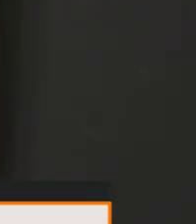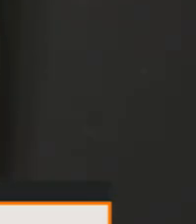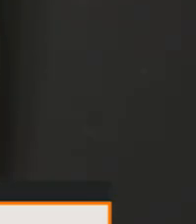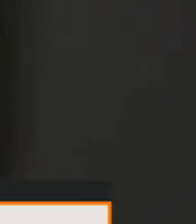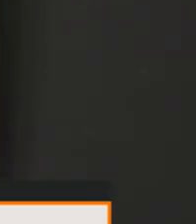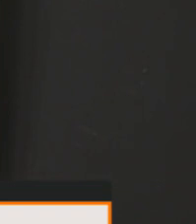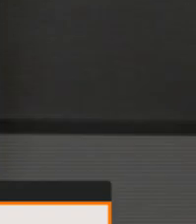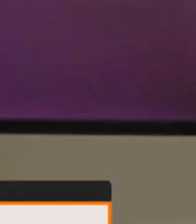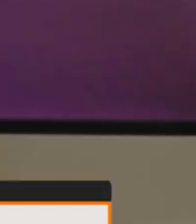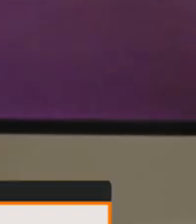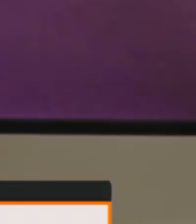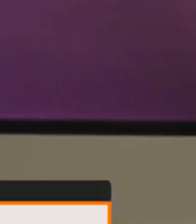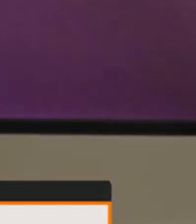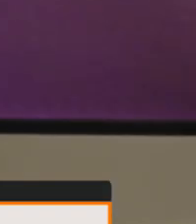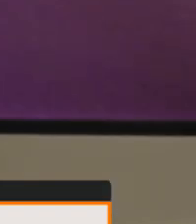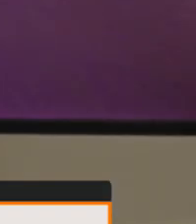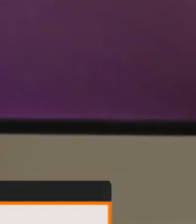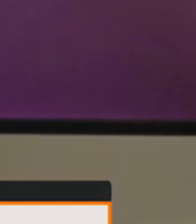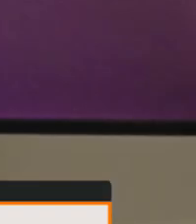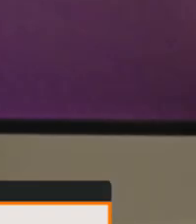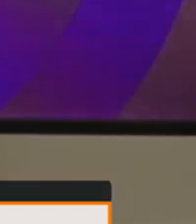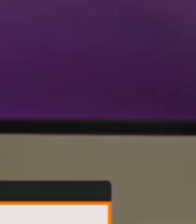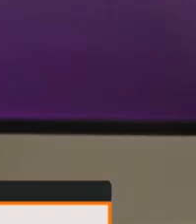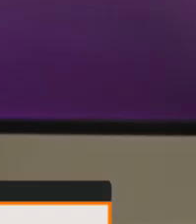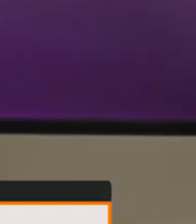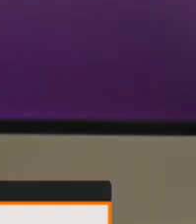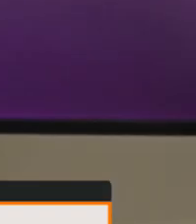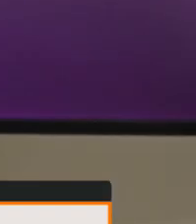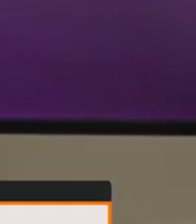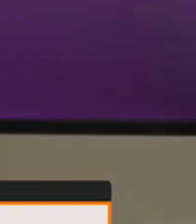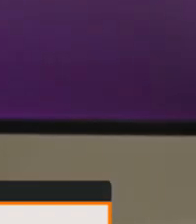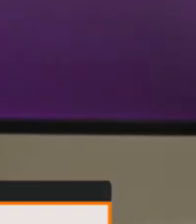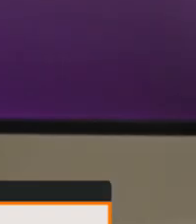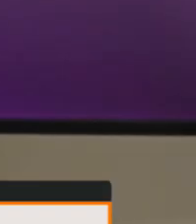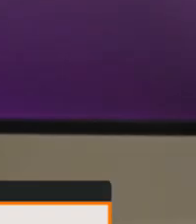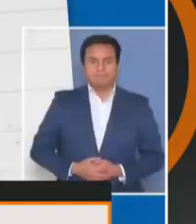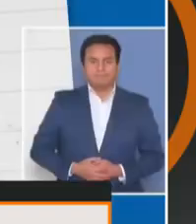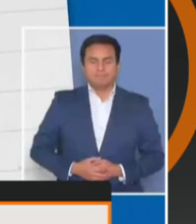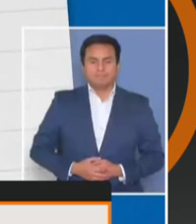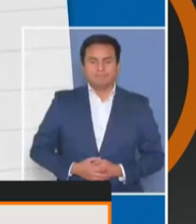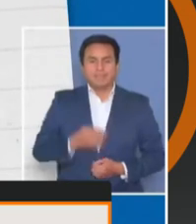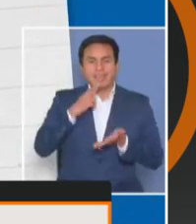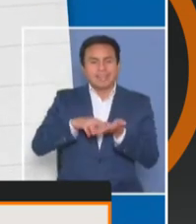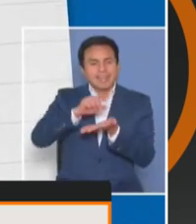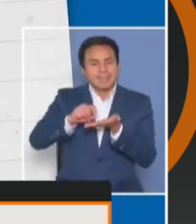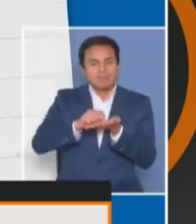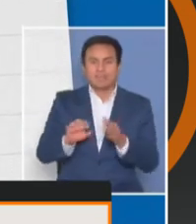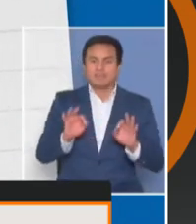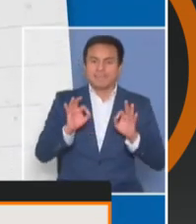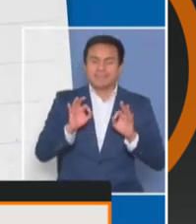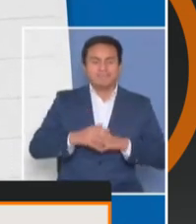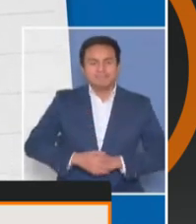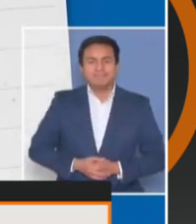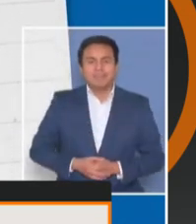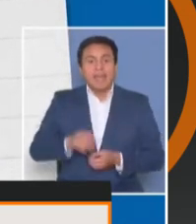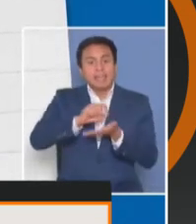en dos años y medio y una elección justamente que se da en un marco complejo difícil porque si ustedes se ponen a